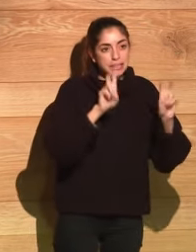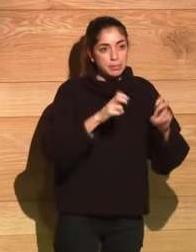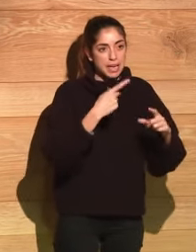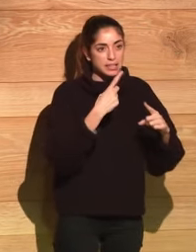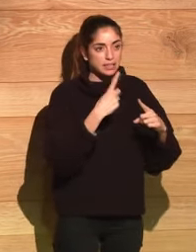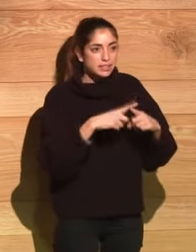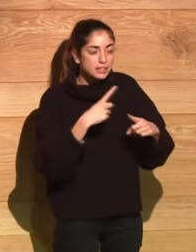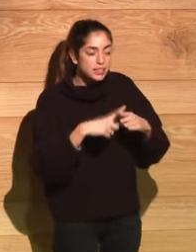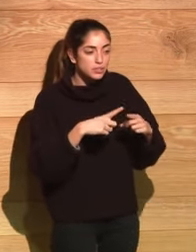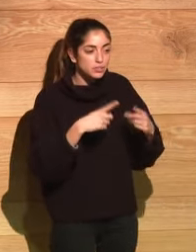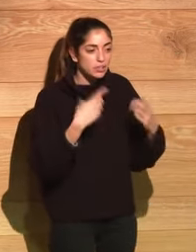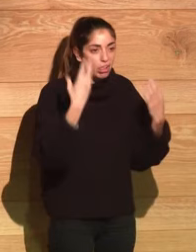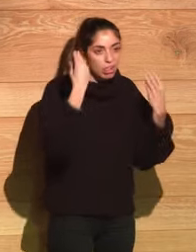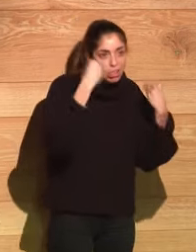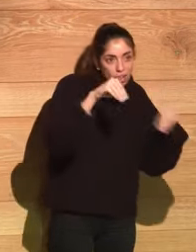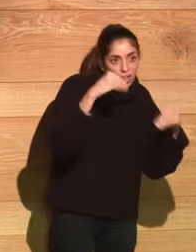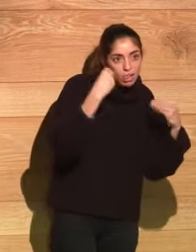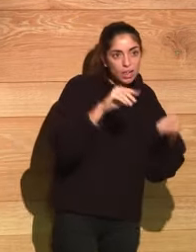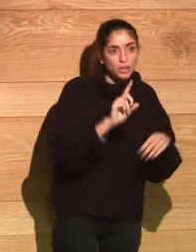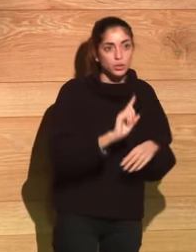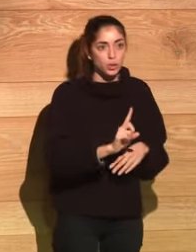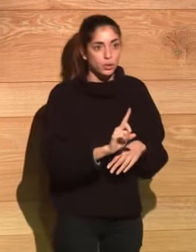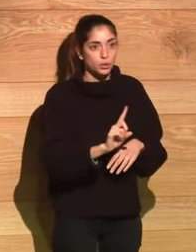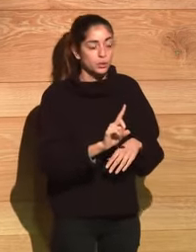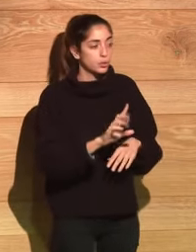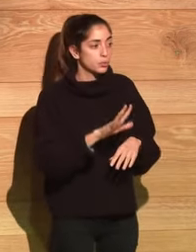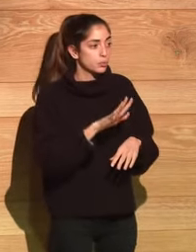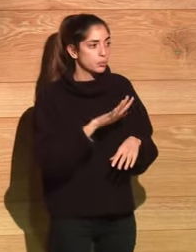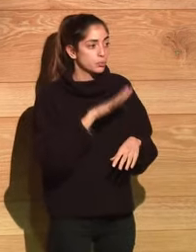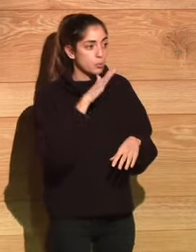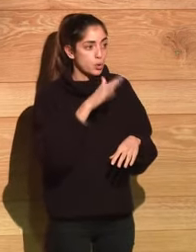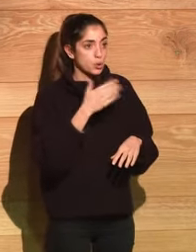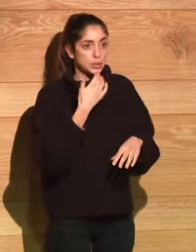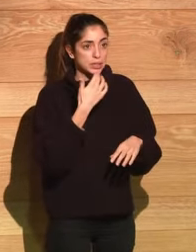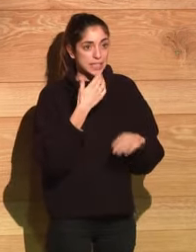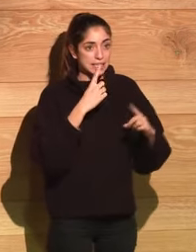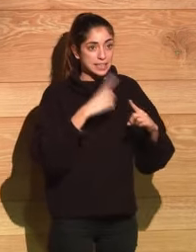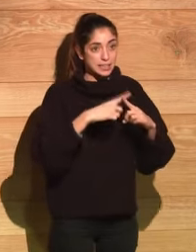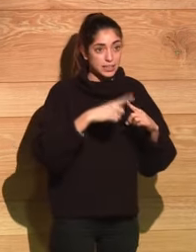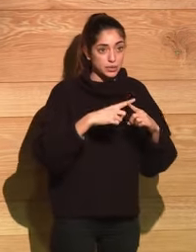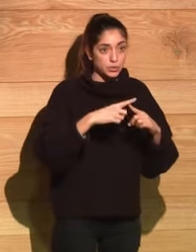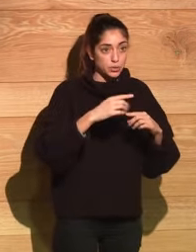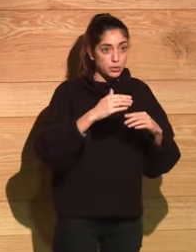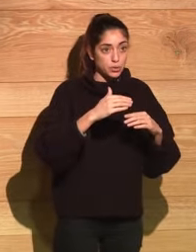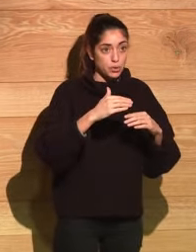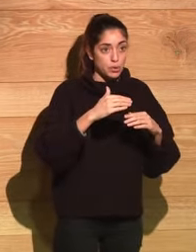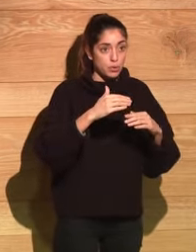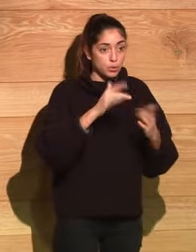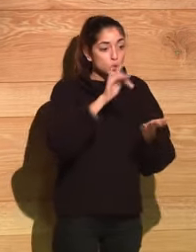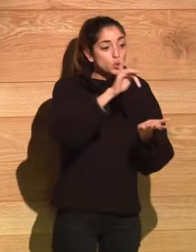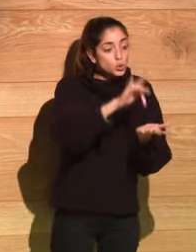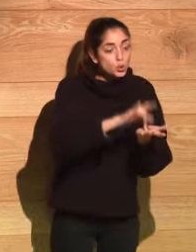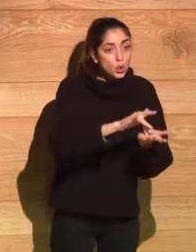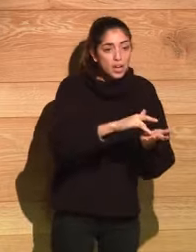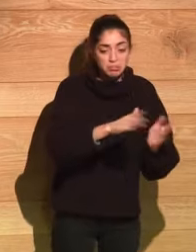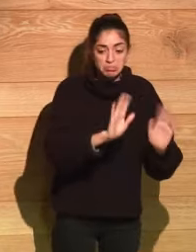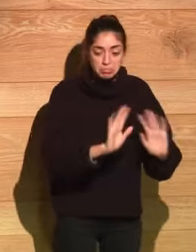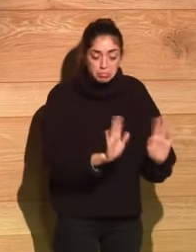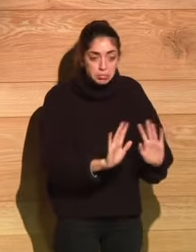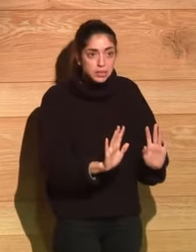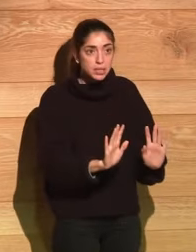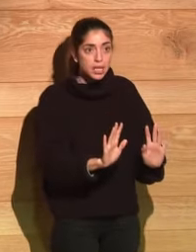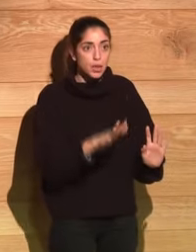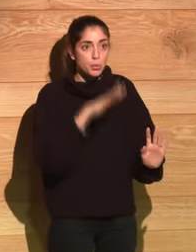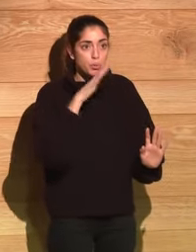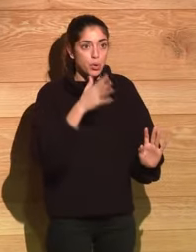decir, parece como que si pasa el sexo y pasa el amor, no pasa nada. Porque no hay un